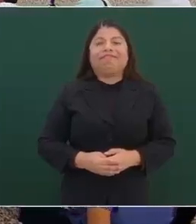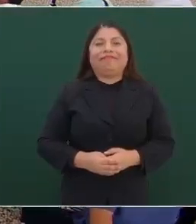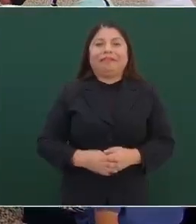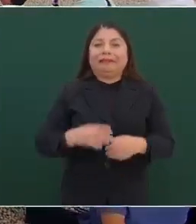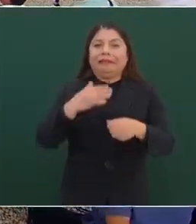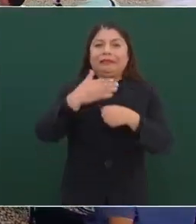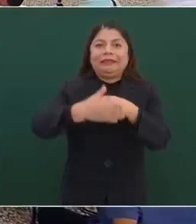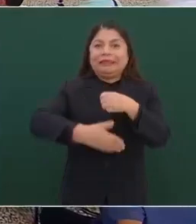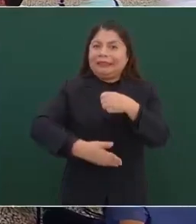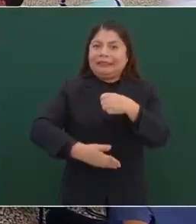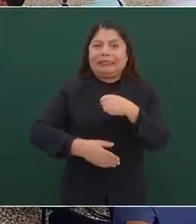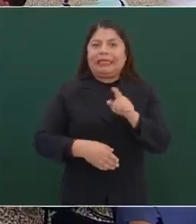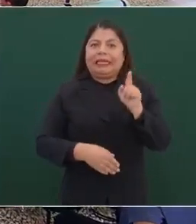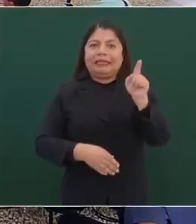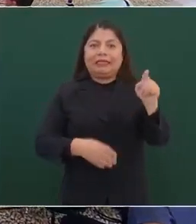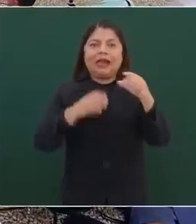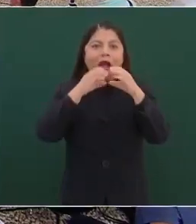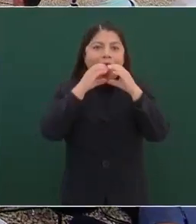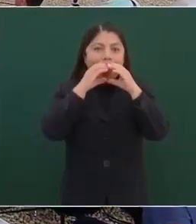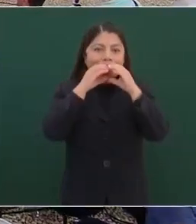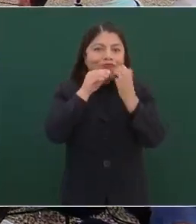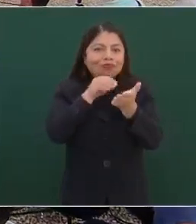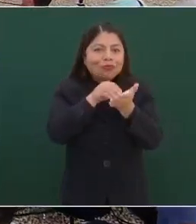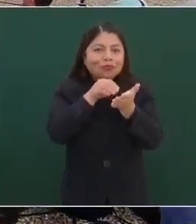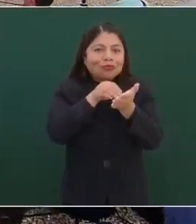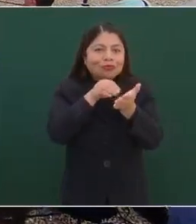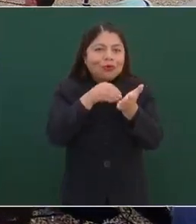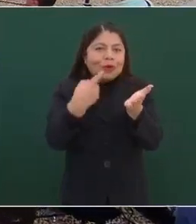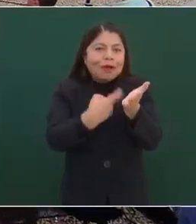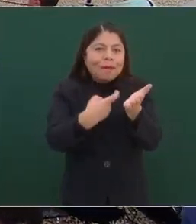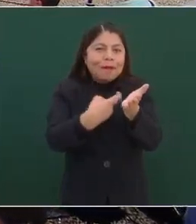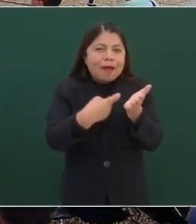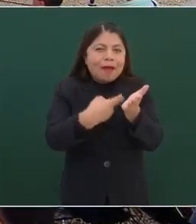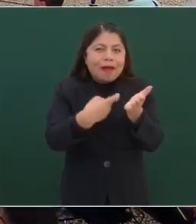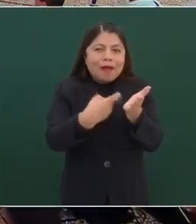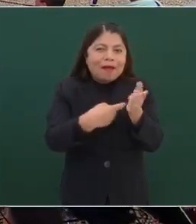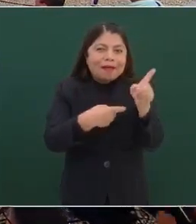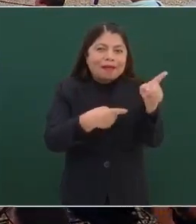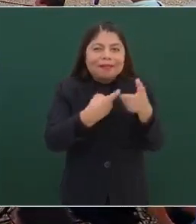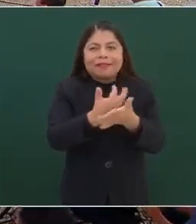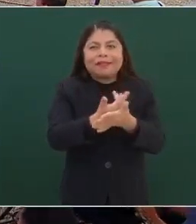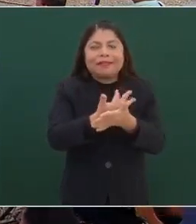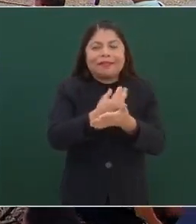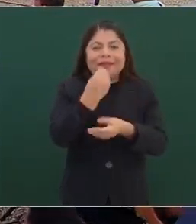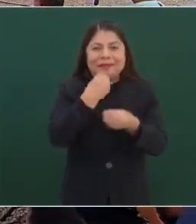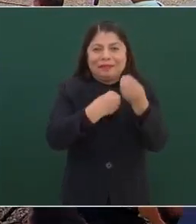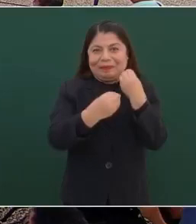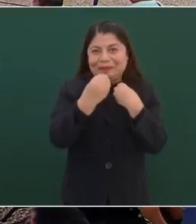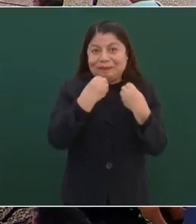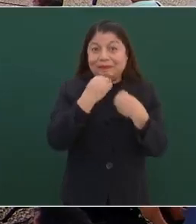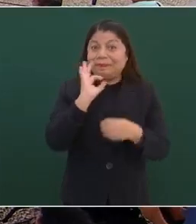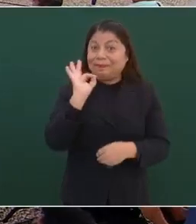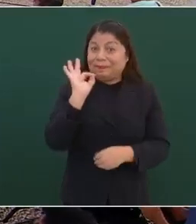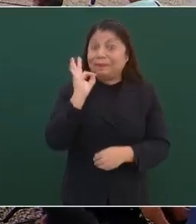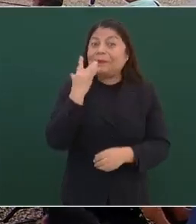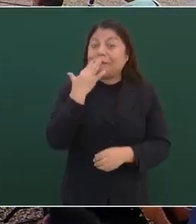camaroncito feliz. Se las recomiendo,